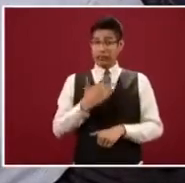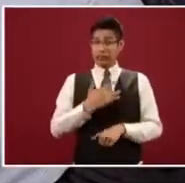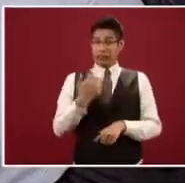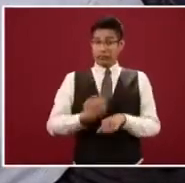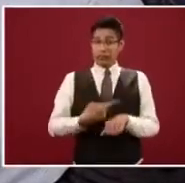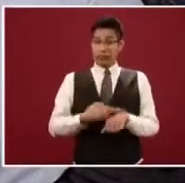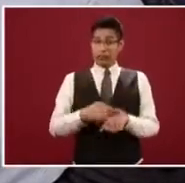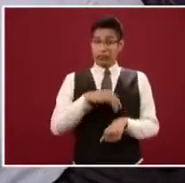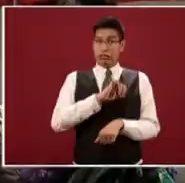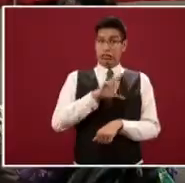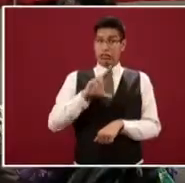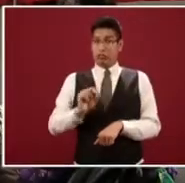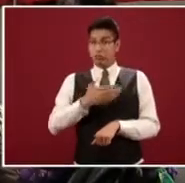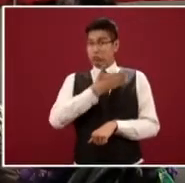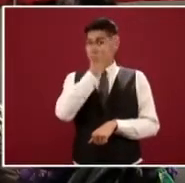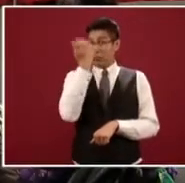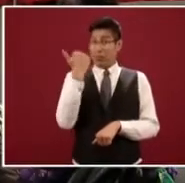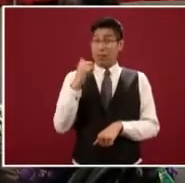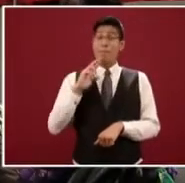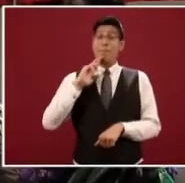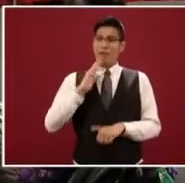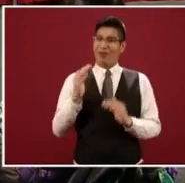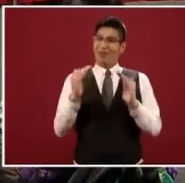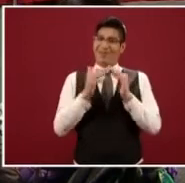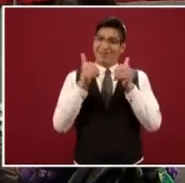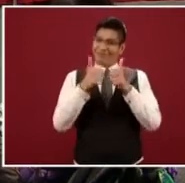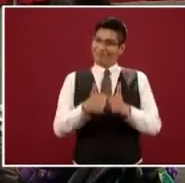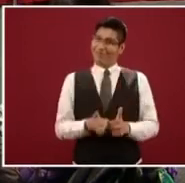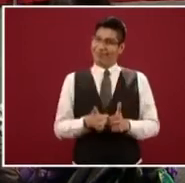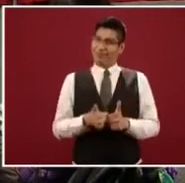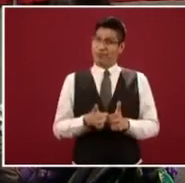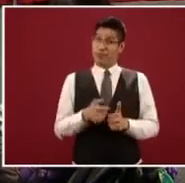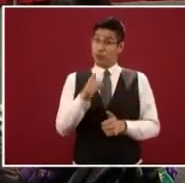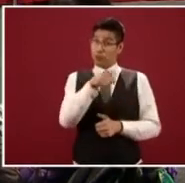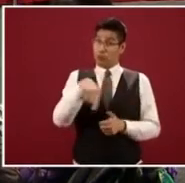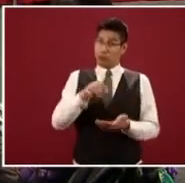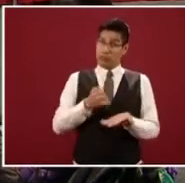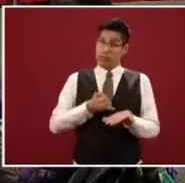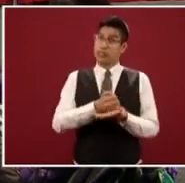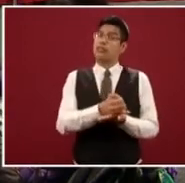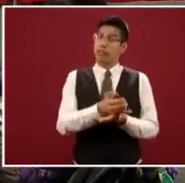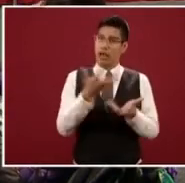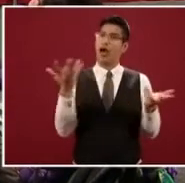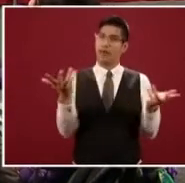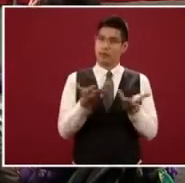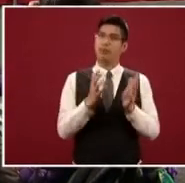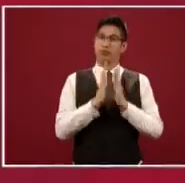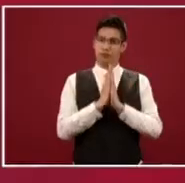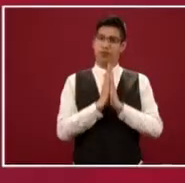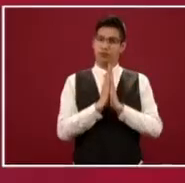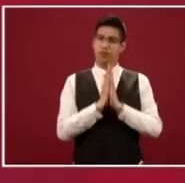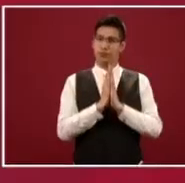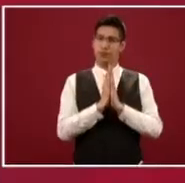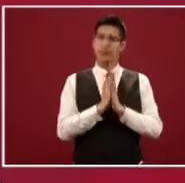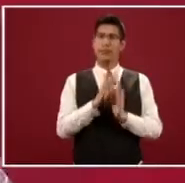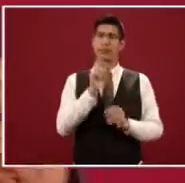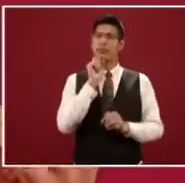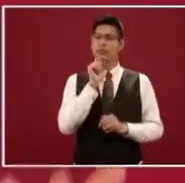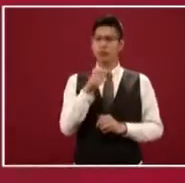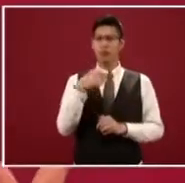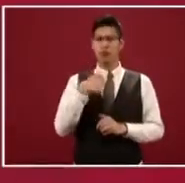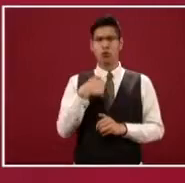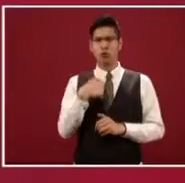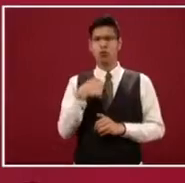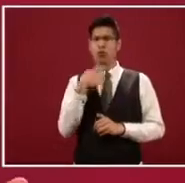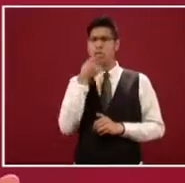estos elementos depende de cada quien que sea consciente y que lo haga. Y aquí lo que pedimos es que